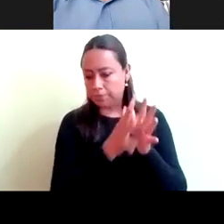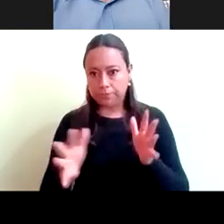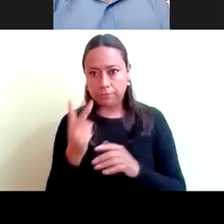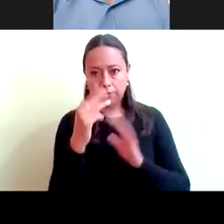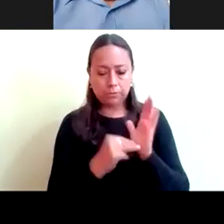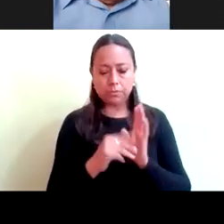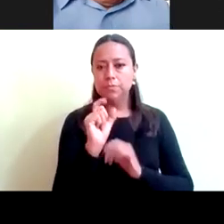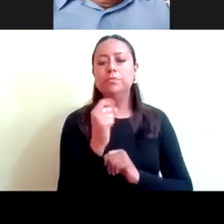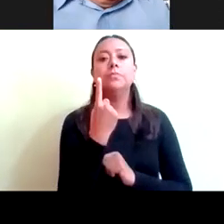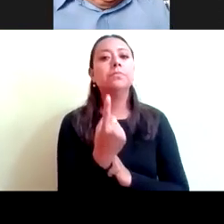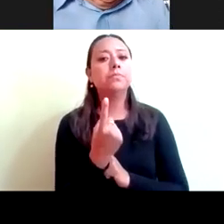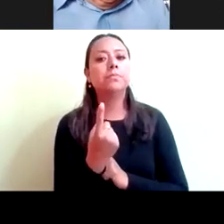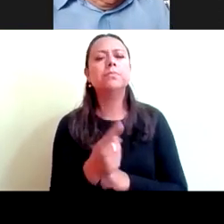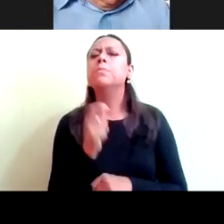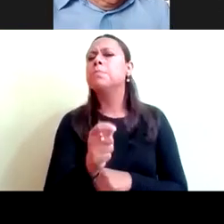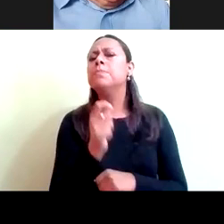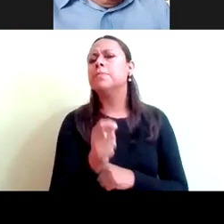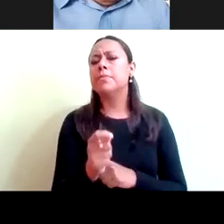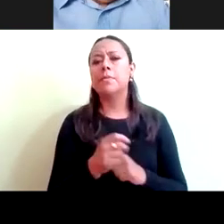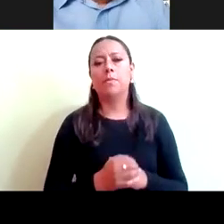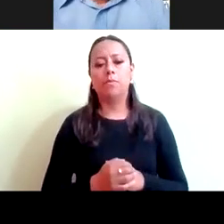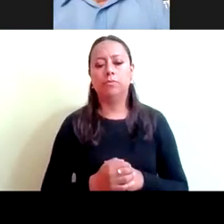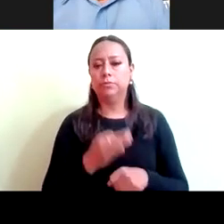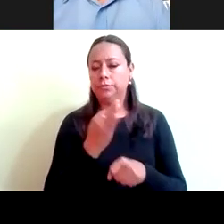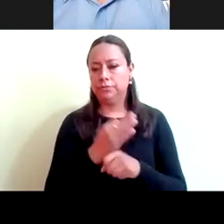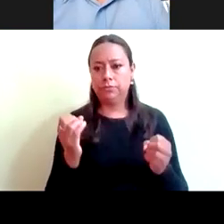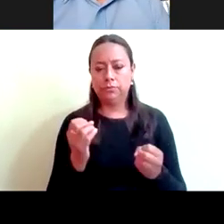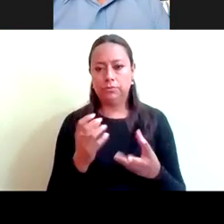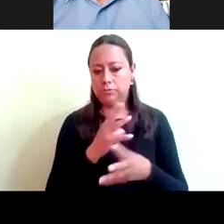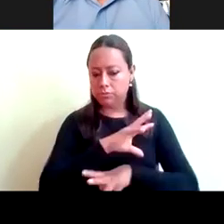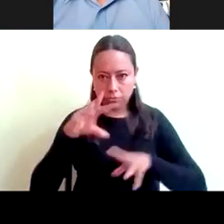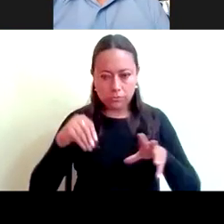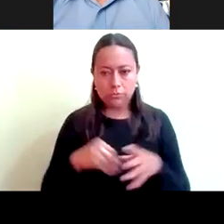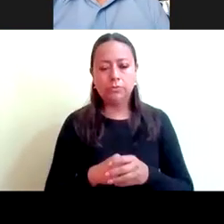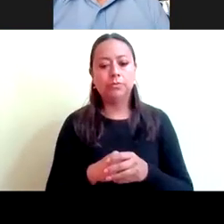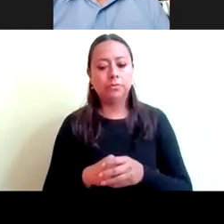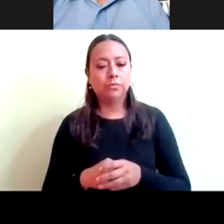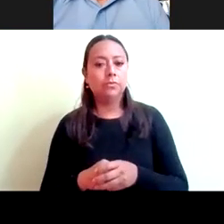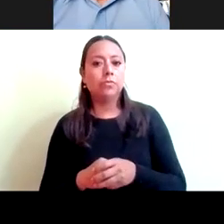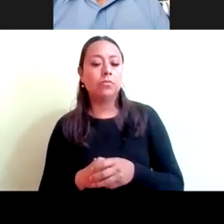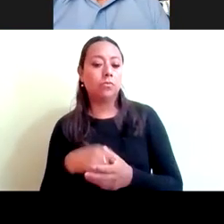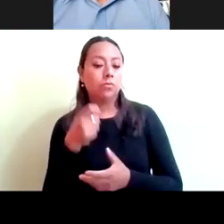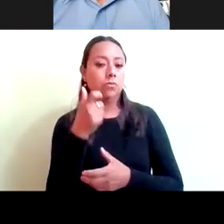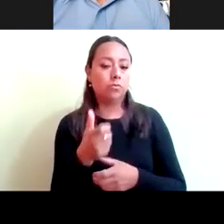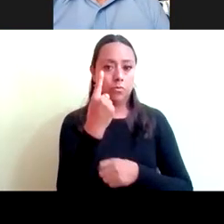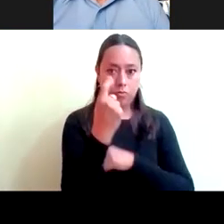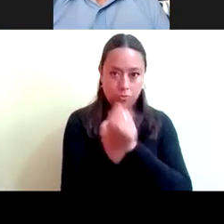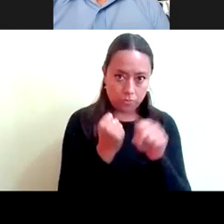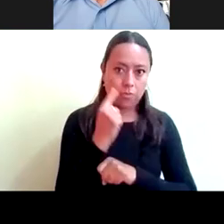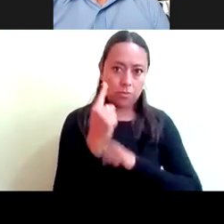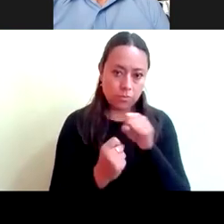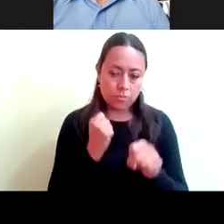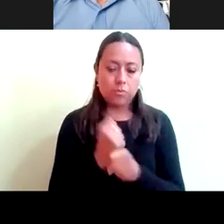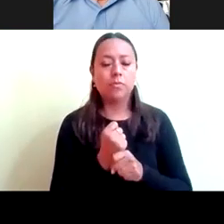2021. Es decir, se trata de un monto que forma parte del presupuesto anual de las alcaldías y que de